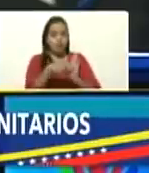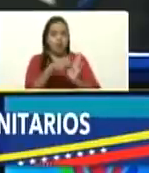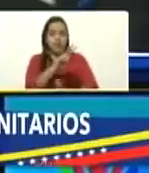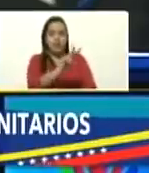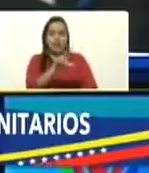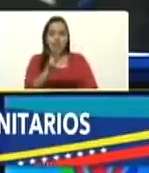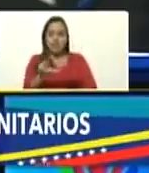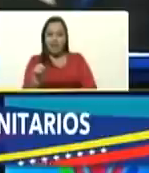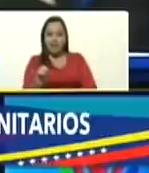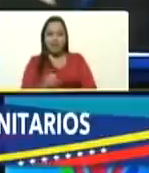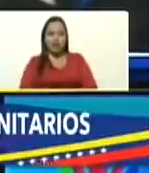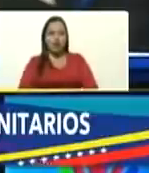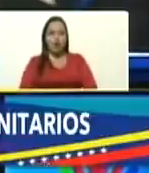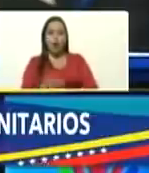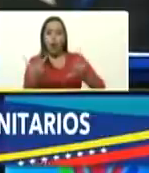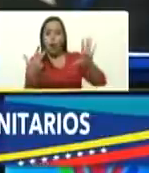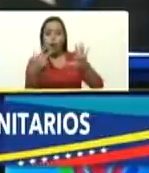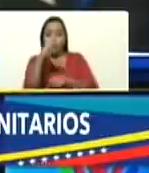8 años